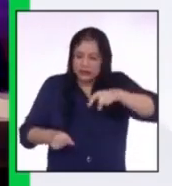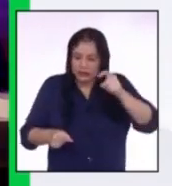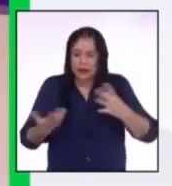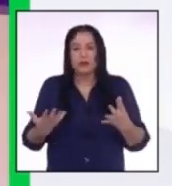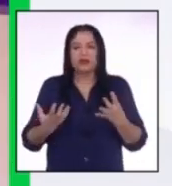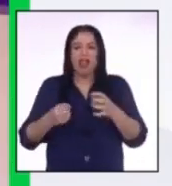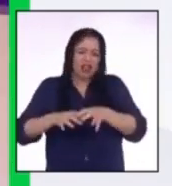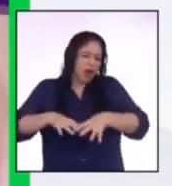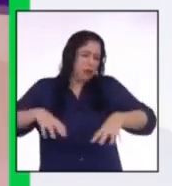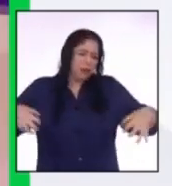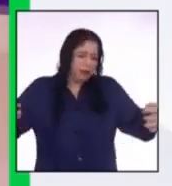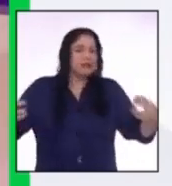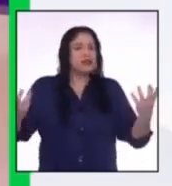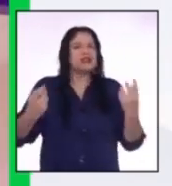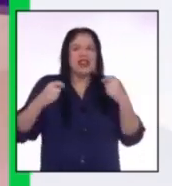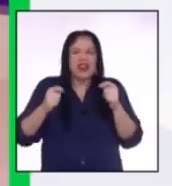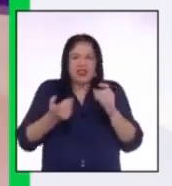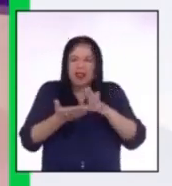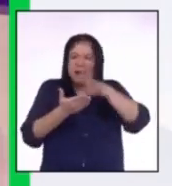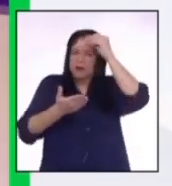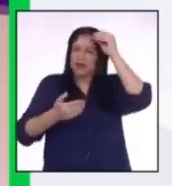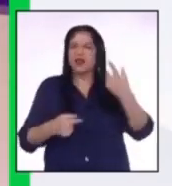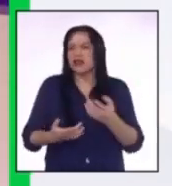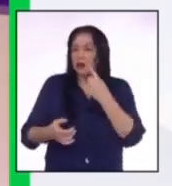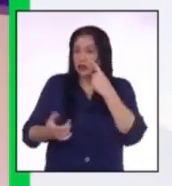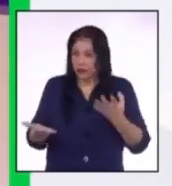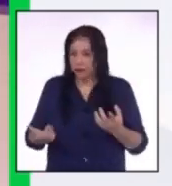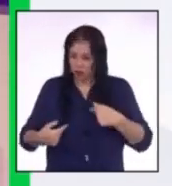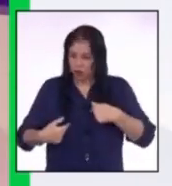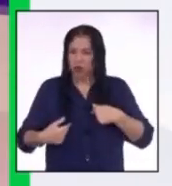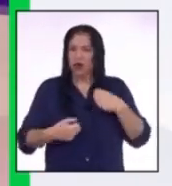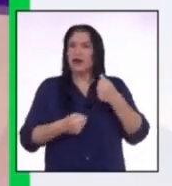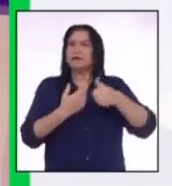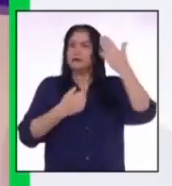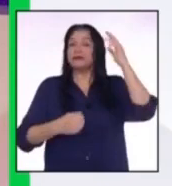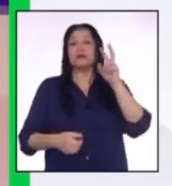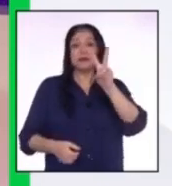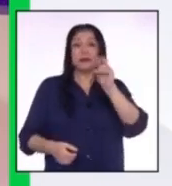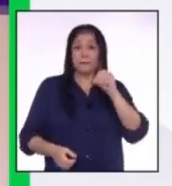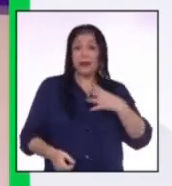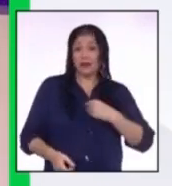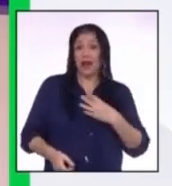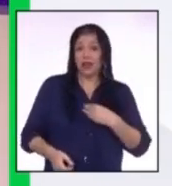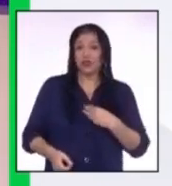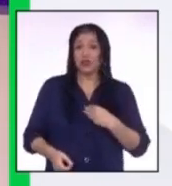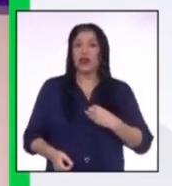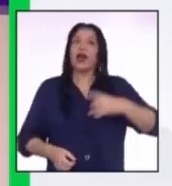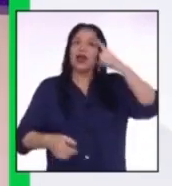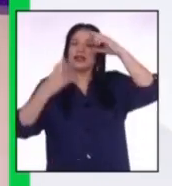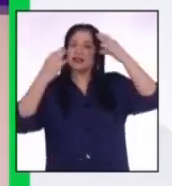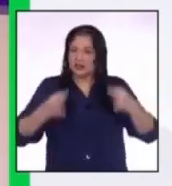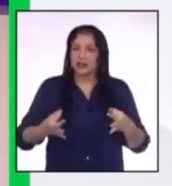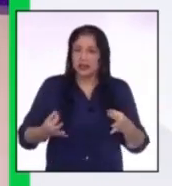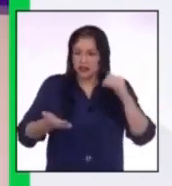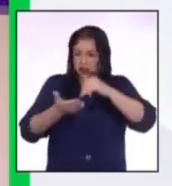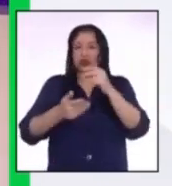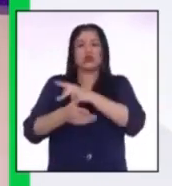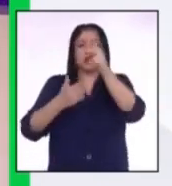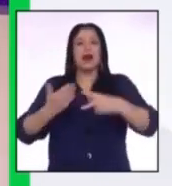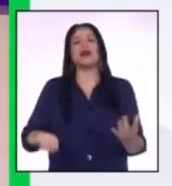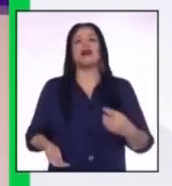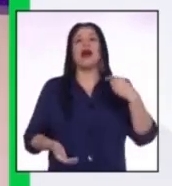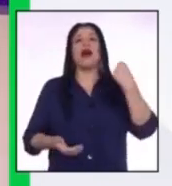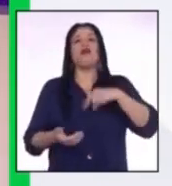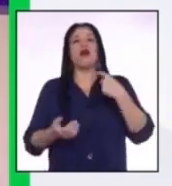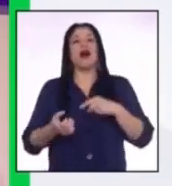brecha y hoy sí cuando tenía 20 años estudiar derecho ambiental porque algo que aprendió en los viajes es que también naturaleza necesitar